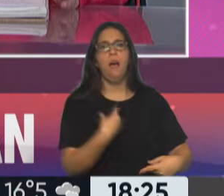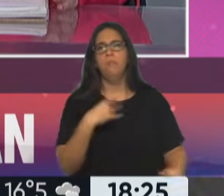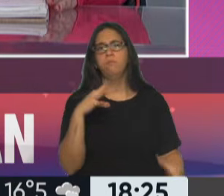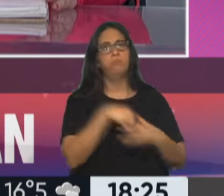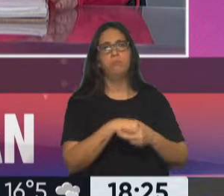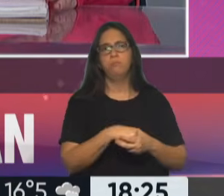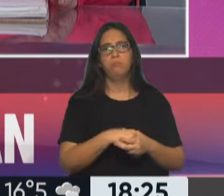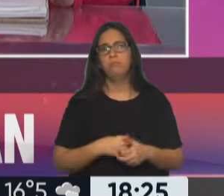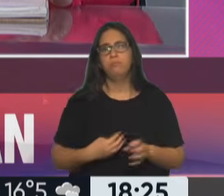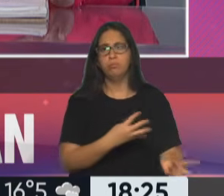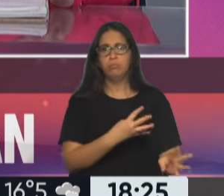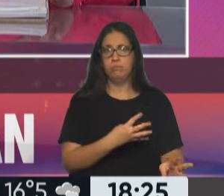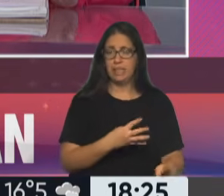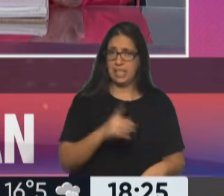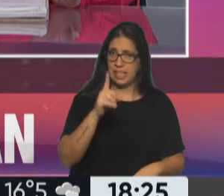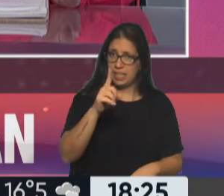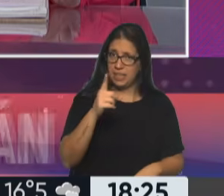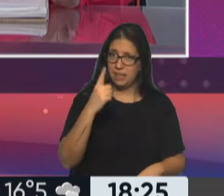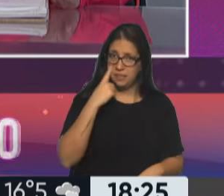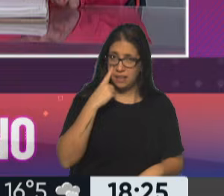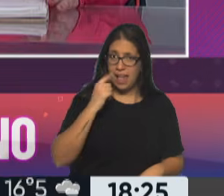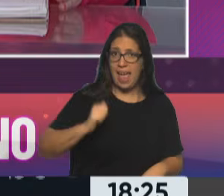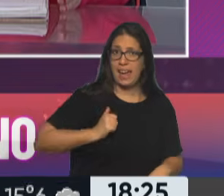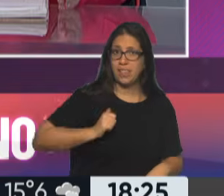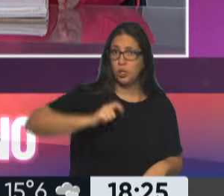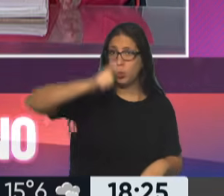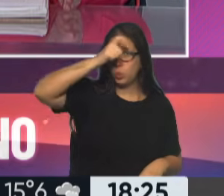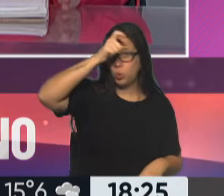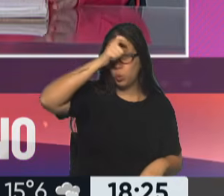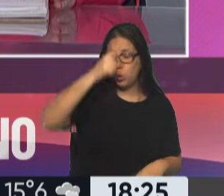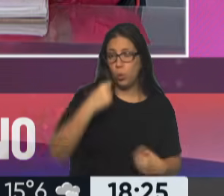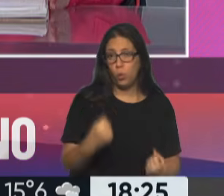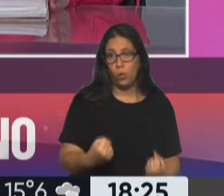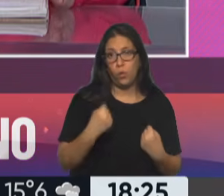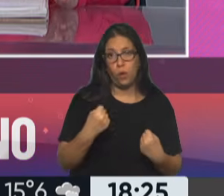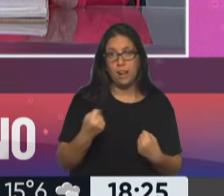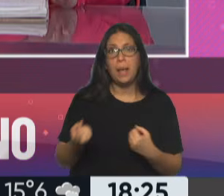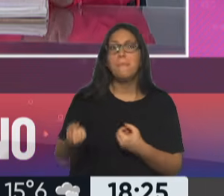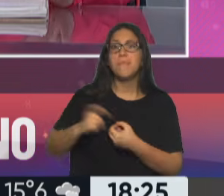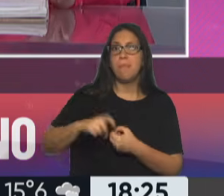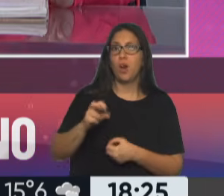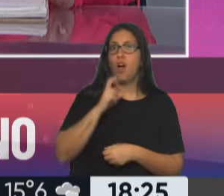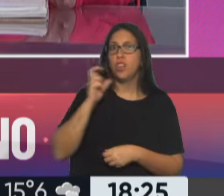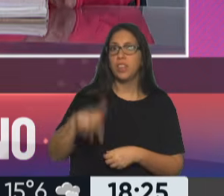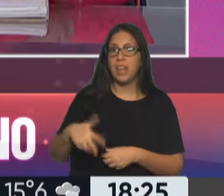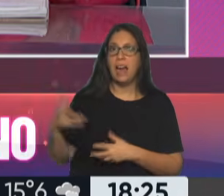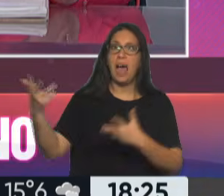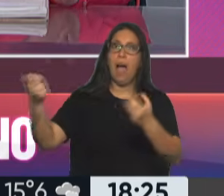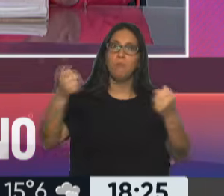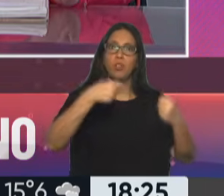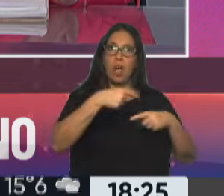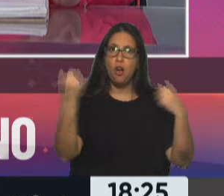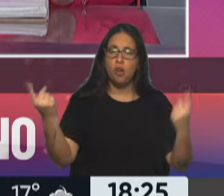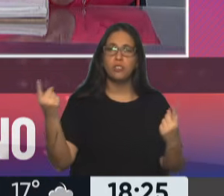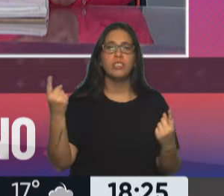Y hay que recordar que el ejército turco no es cualquier ejército, ¿no? Además, Turquía es miembro de la OTAN. Claro. Entonces, me parece que es muy importante seguir, porque es